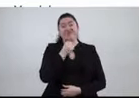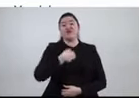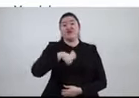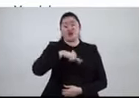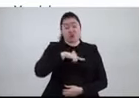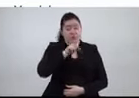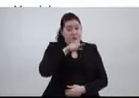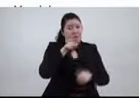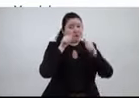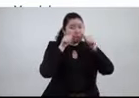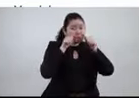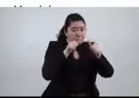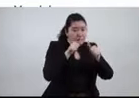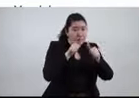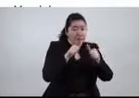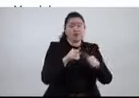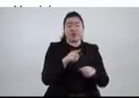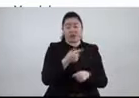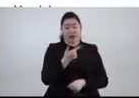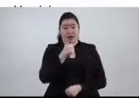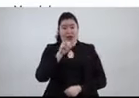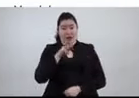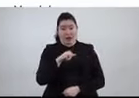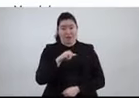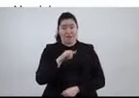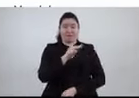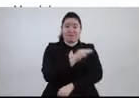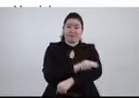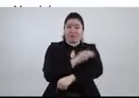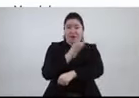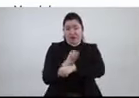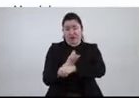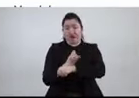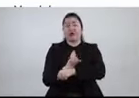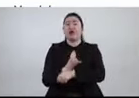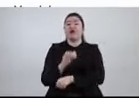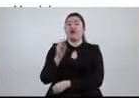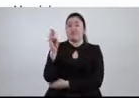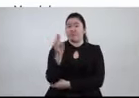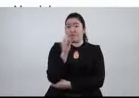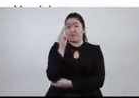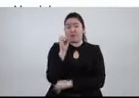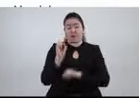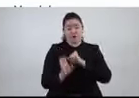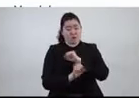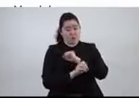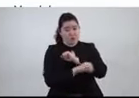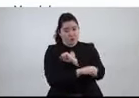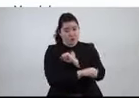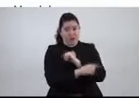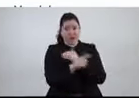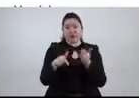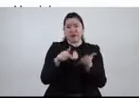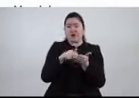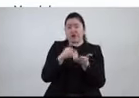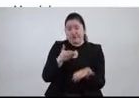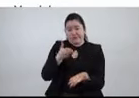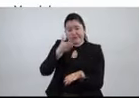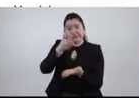atender. Si eres residente de Gustavo Madero, Magdalena Contreras, Milpa Alta o Cuajimalpa, asiste a la unidad